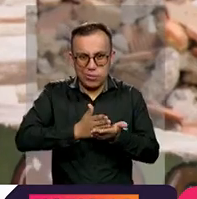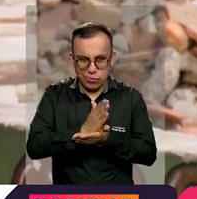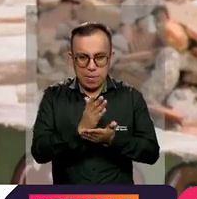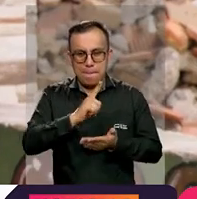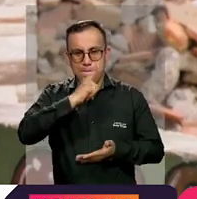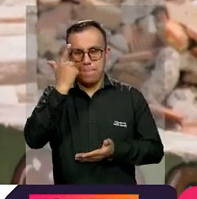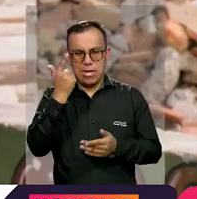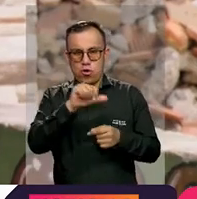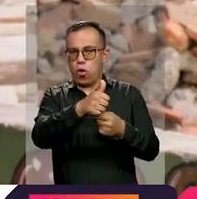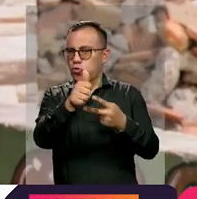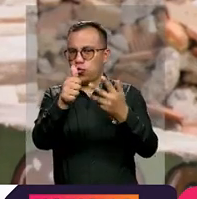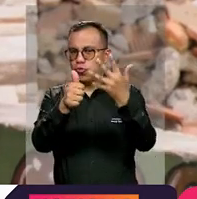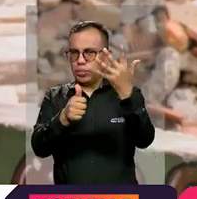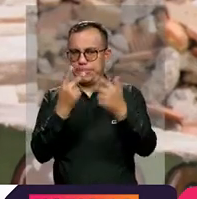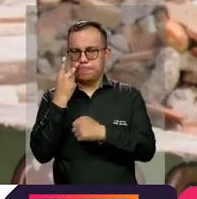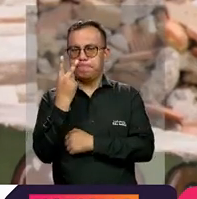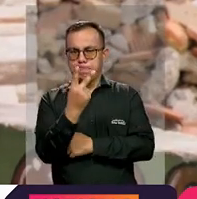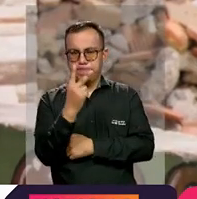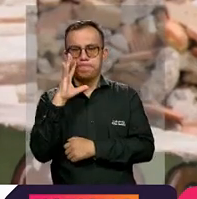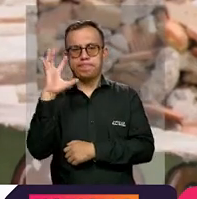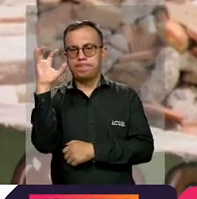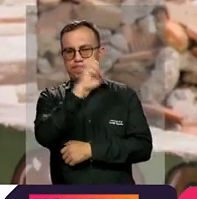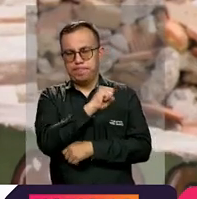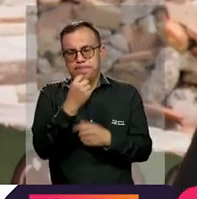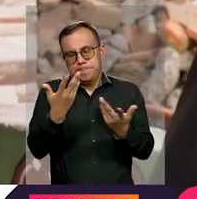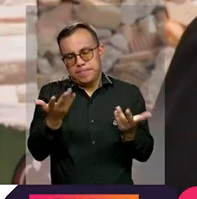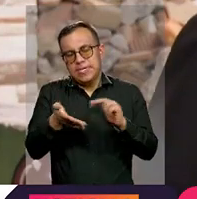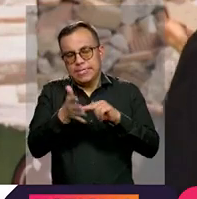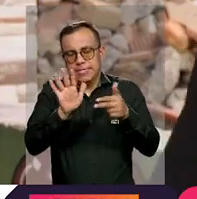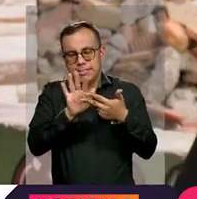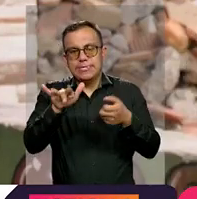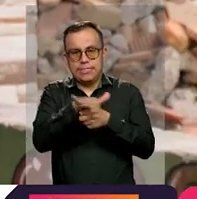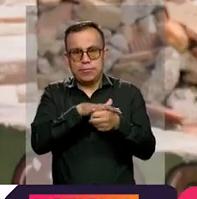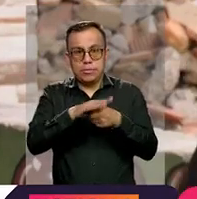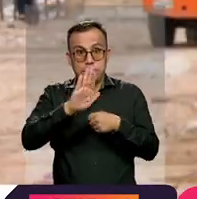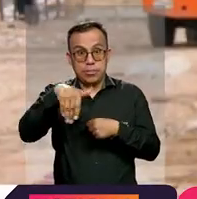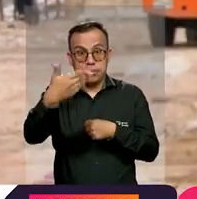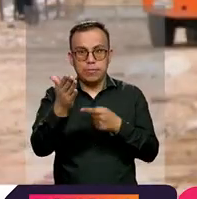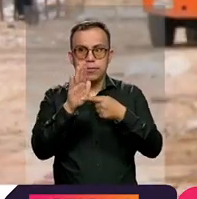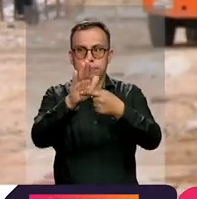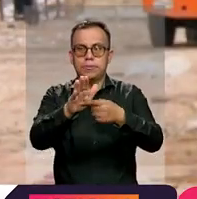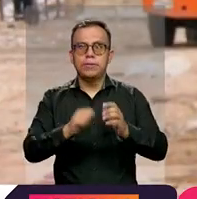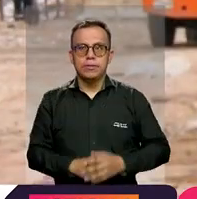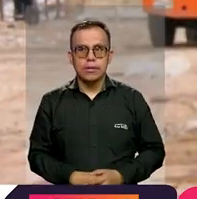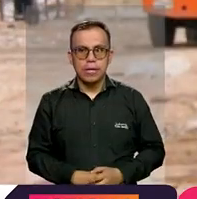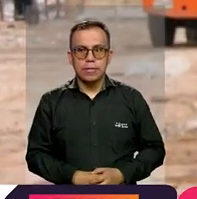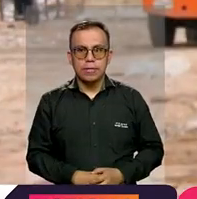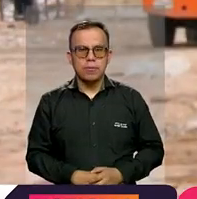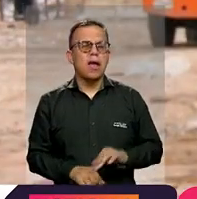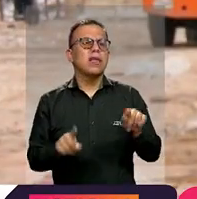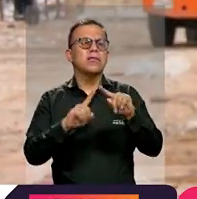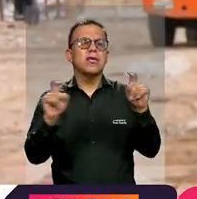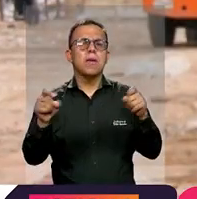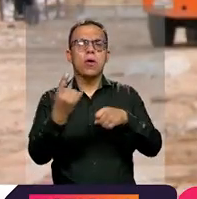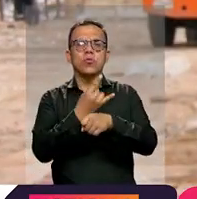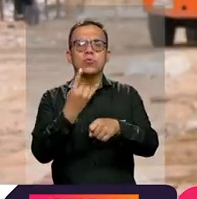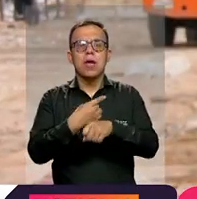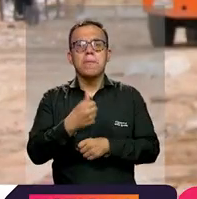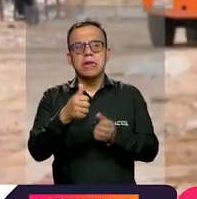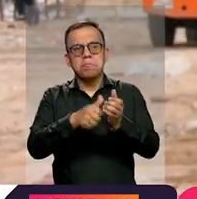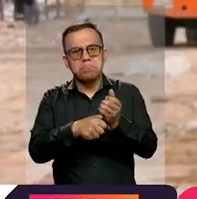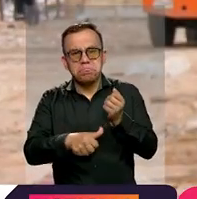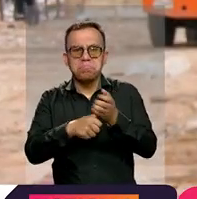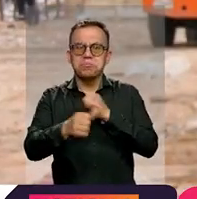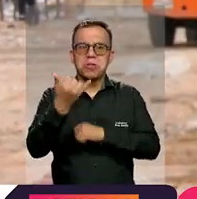y otras cosas más que se han presentado que en su efecto saldrá al público. De baño público para los habitantes de calle,